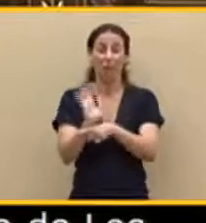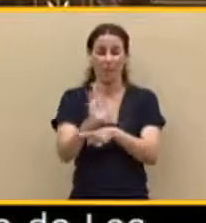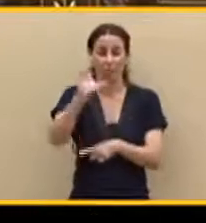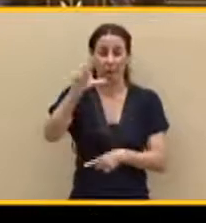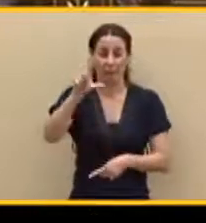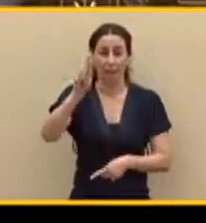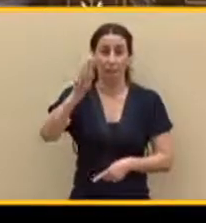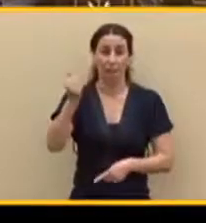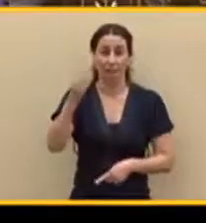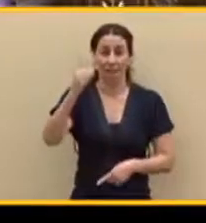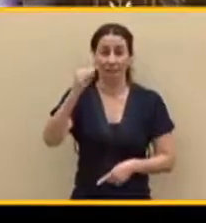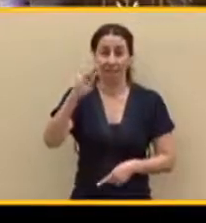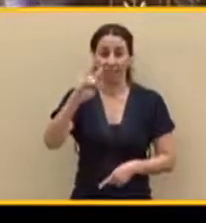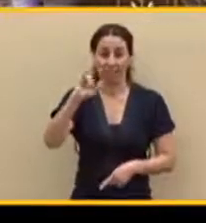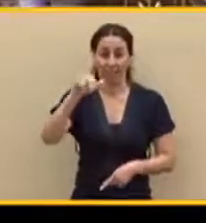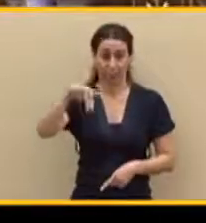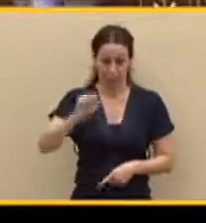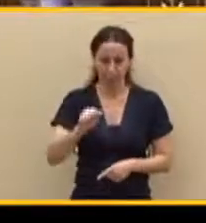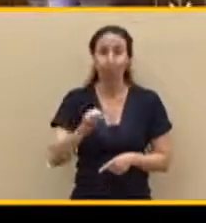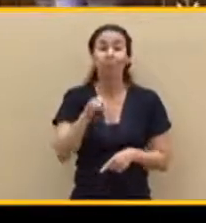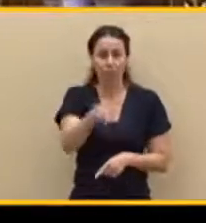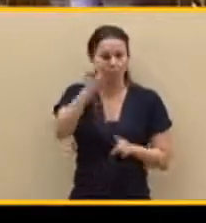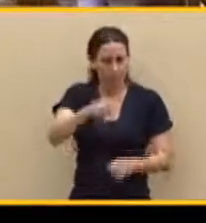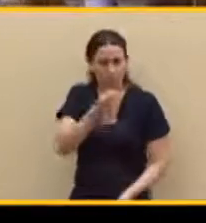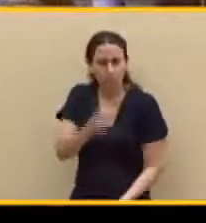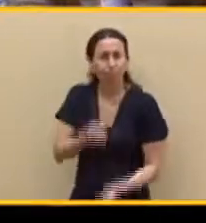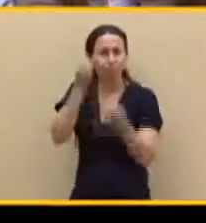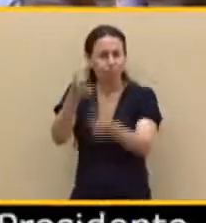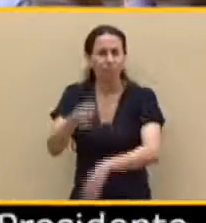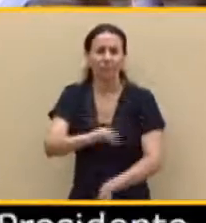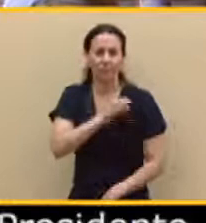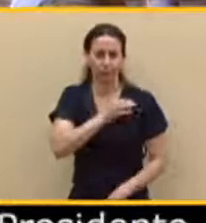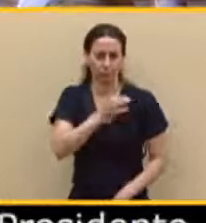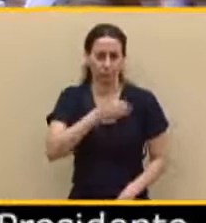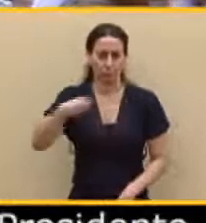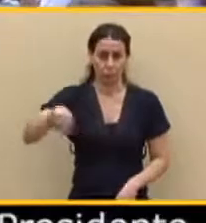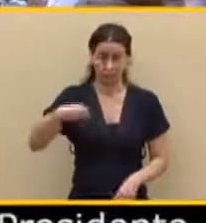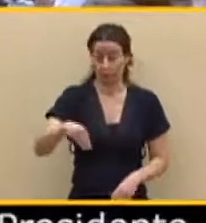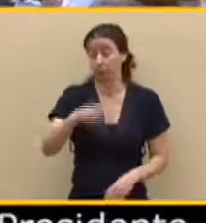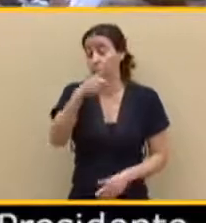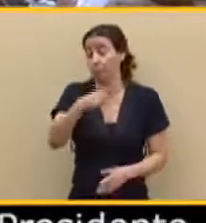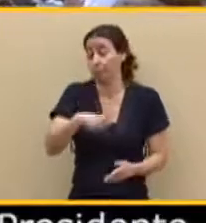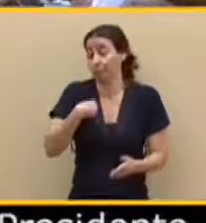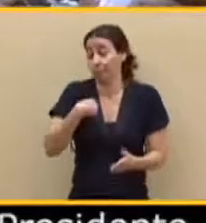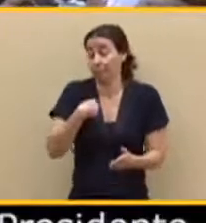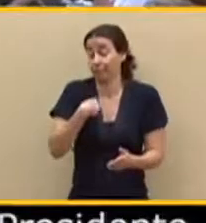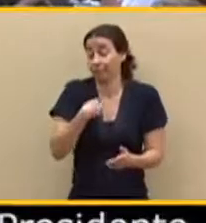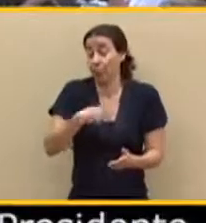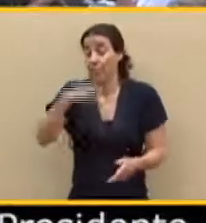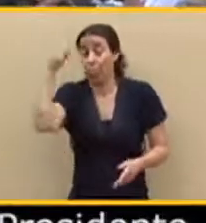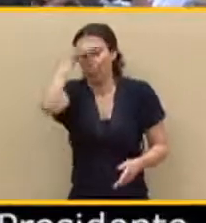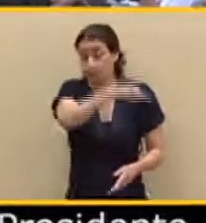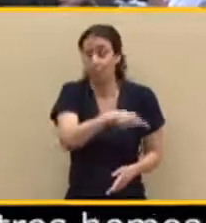Lo dijo usted mismo en sede parlamentaria, señor presidente, en uno de sus más conocidos lapsus: lo que nosotros hemos hecho es engañar a la